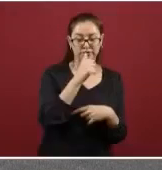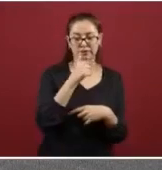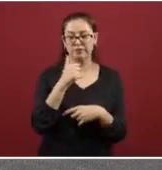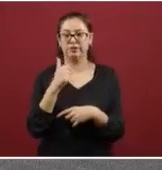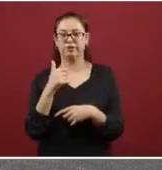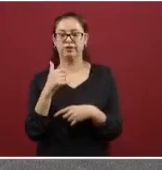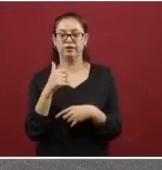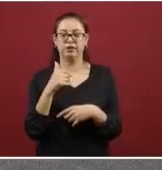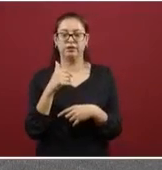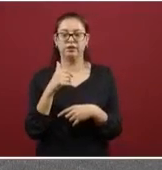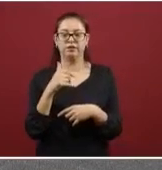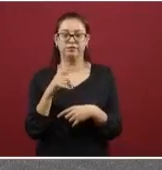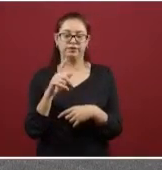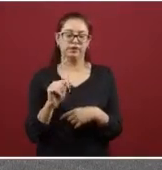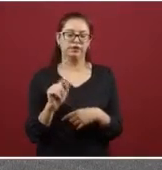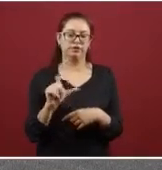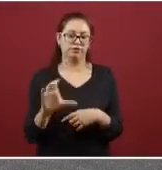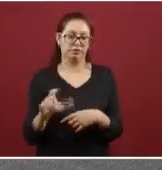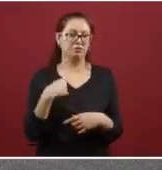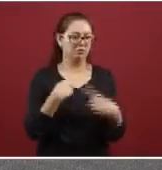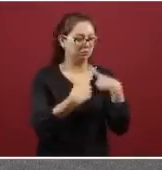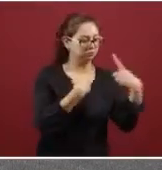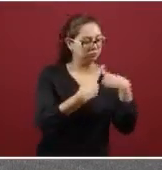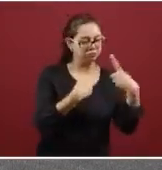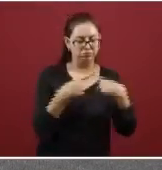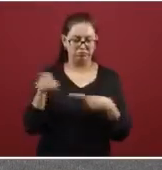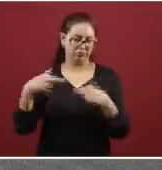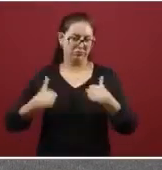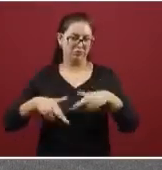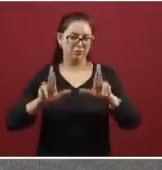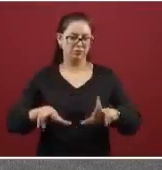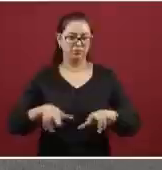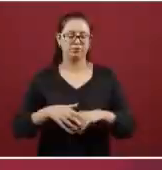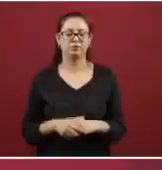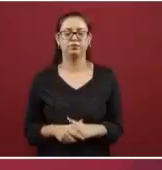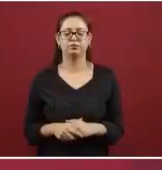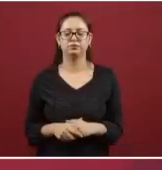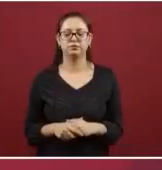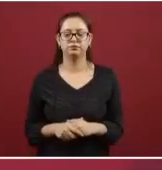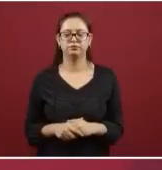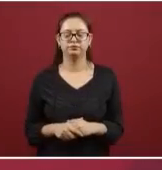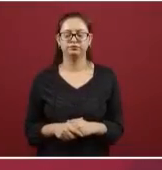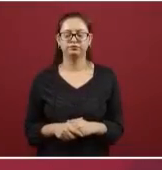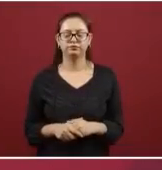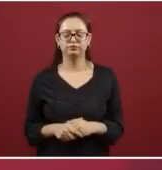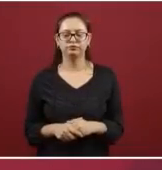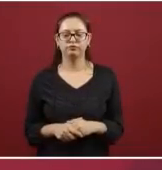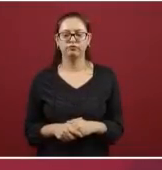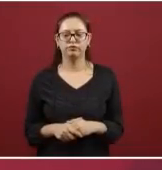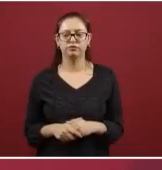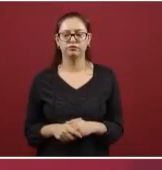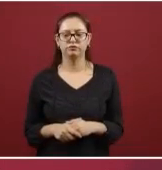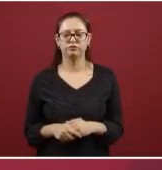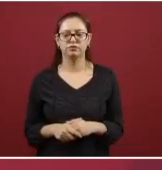de Libre Comercio. Él es el representante